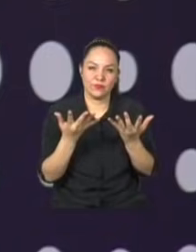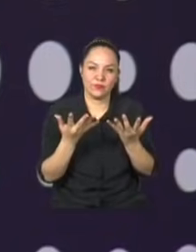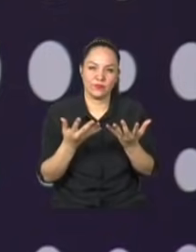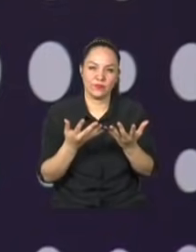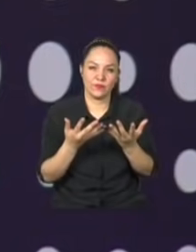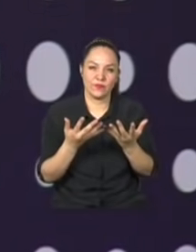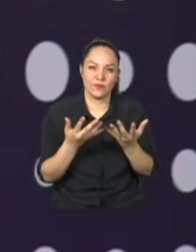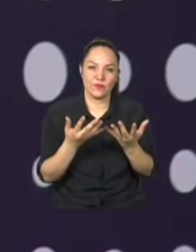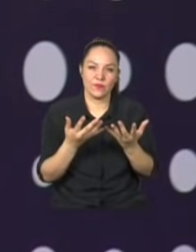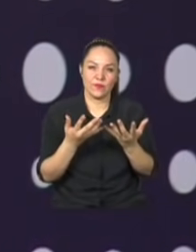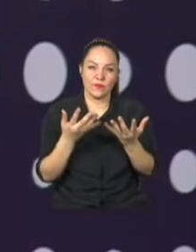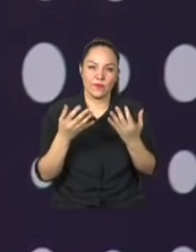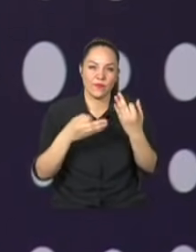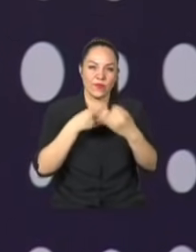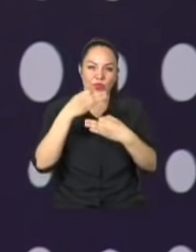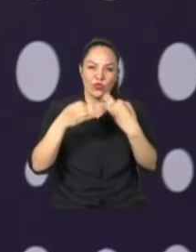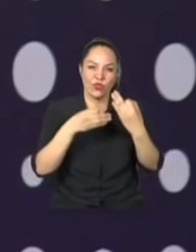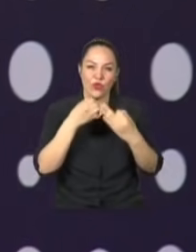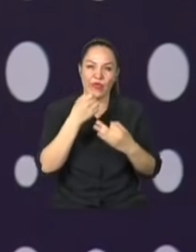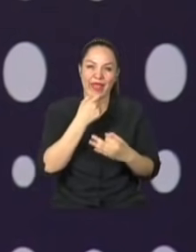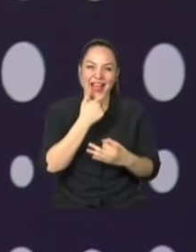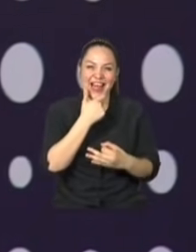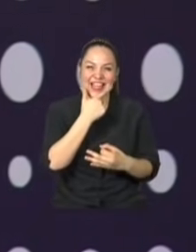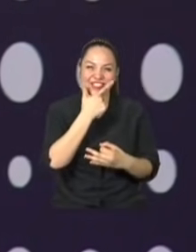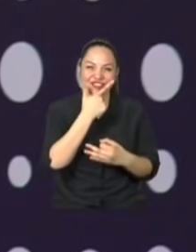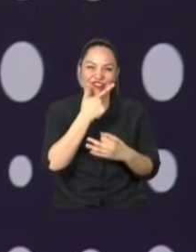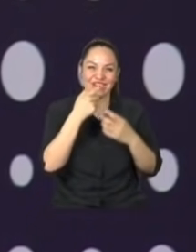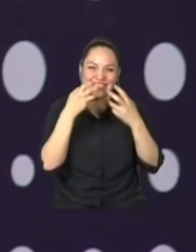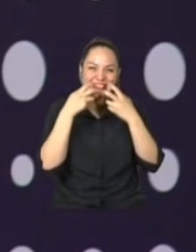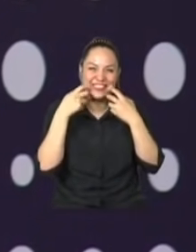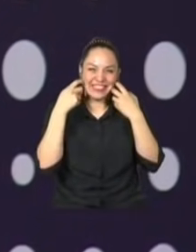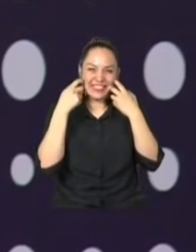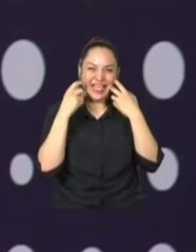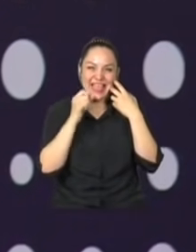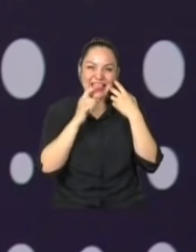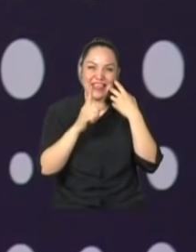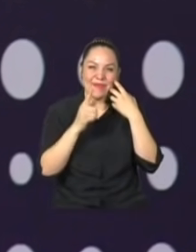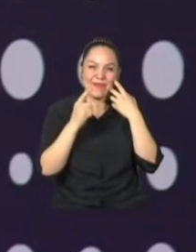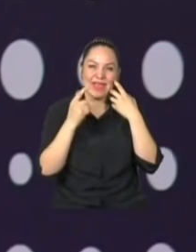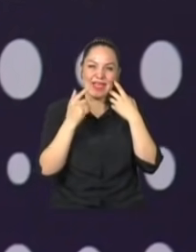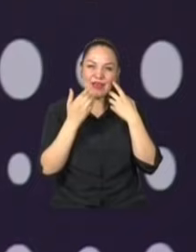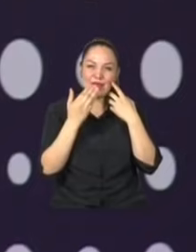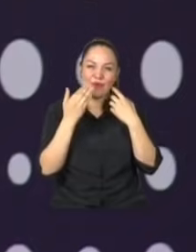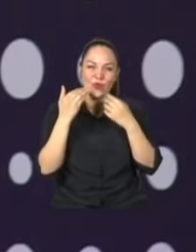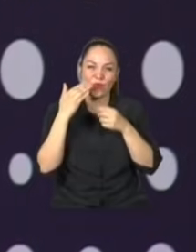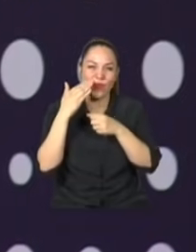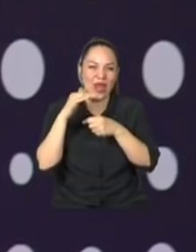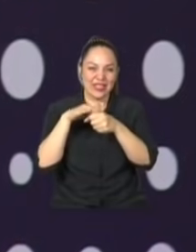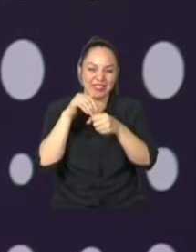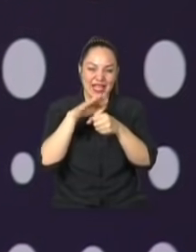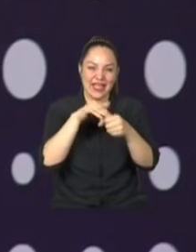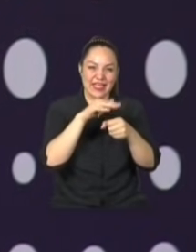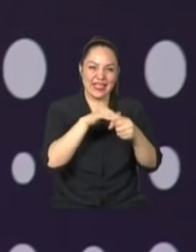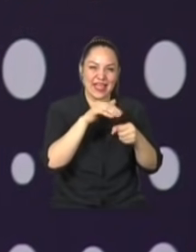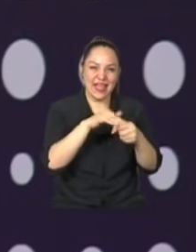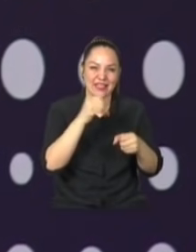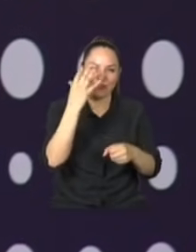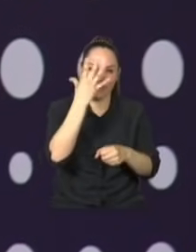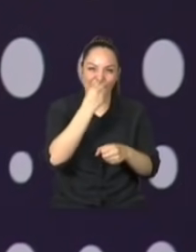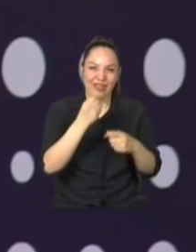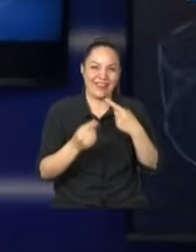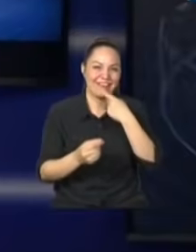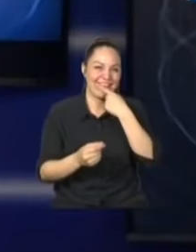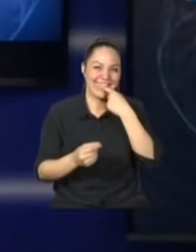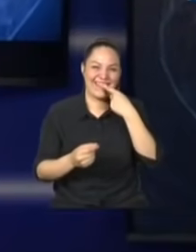a componer toda la sonrisa aquí de la bichota, agregándole también unas carillas hermosas en todos sus dientes superiores. Me